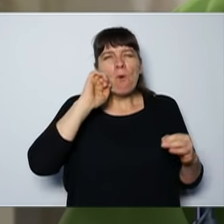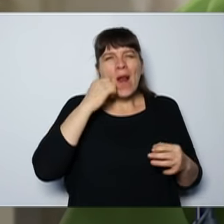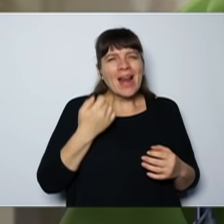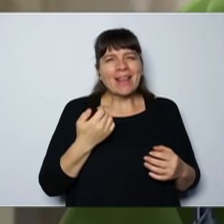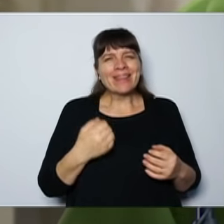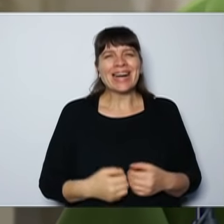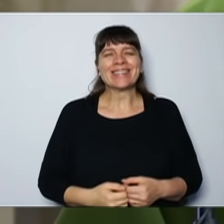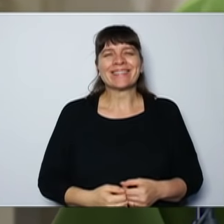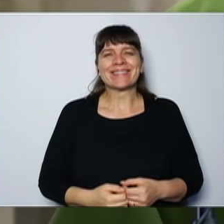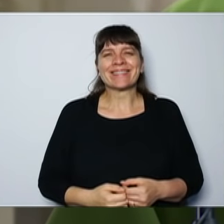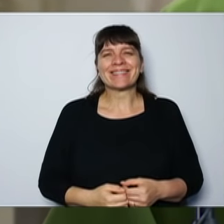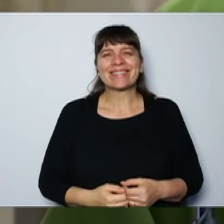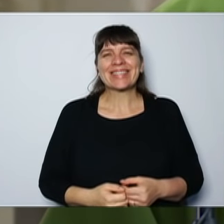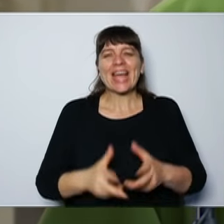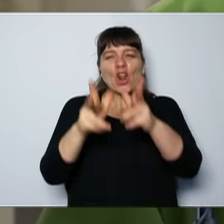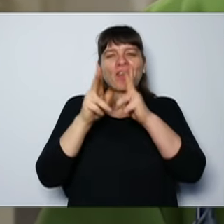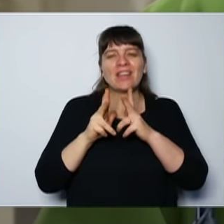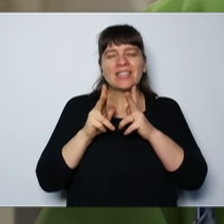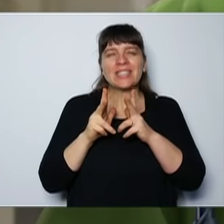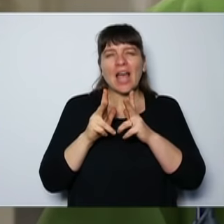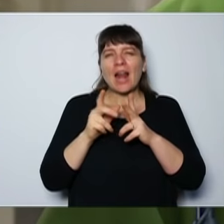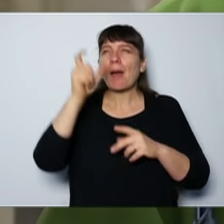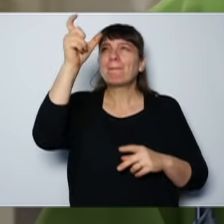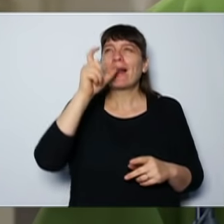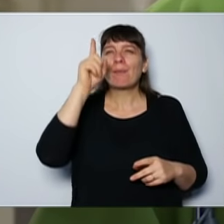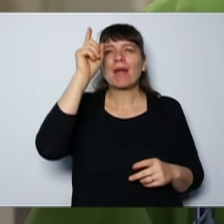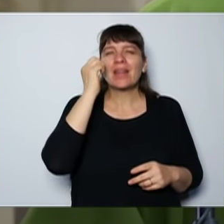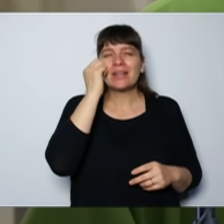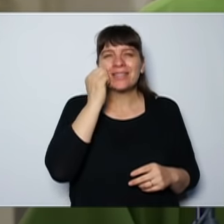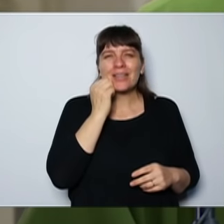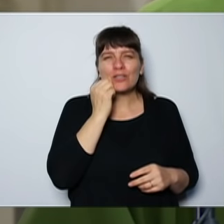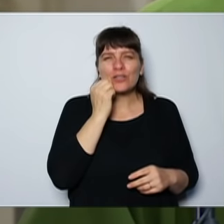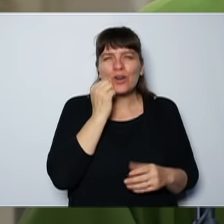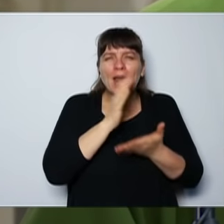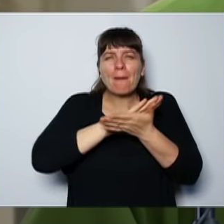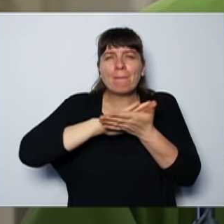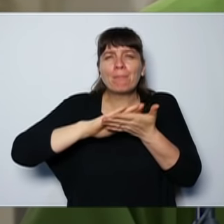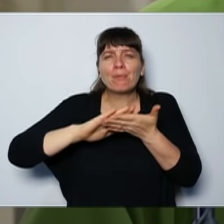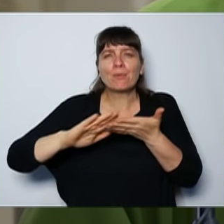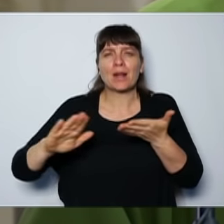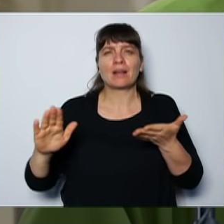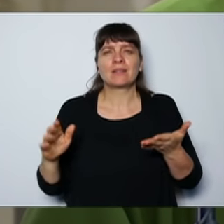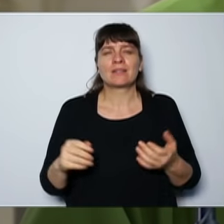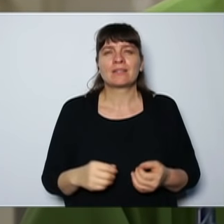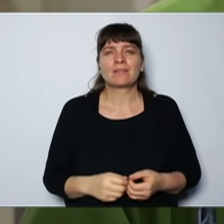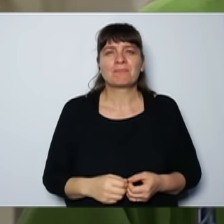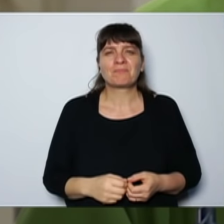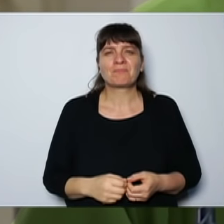bonita que dice: la palabra del Señor es pura,